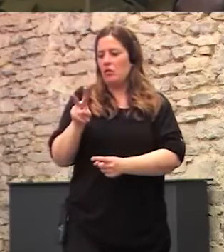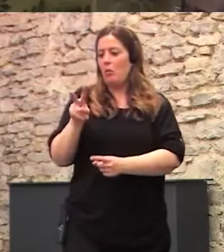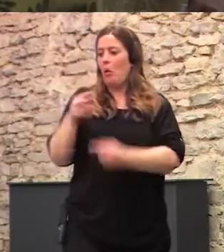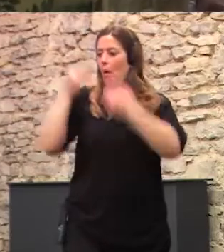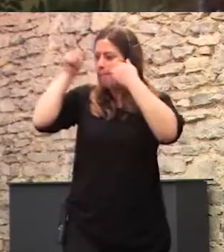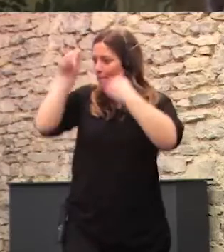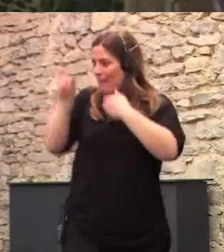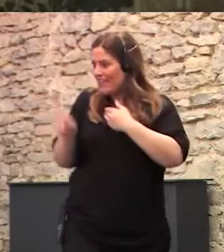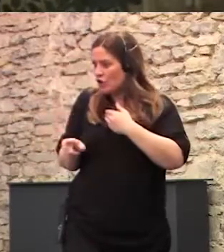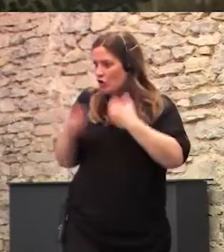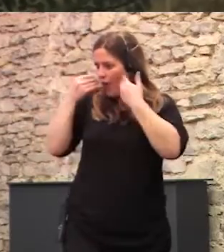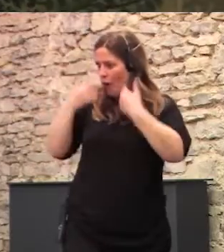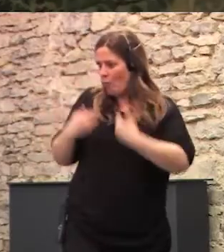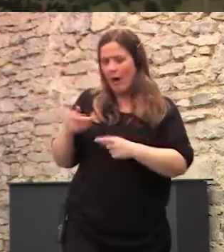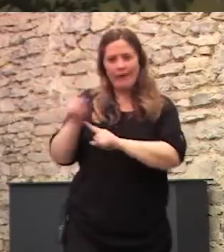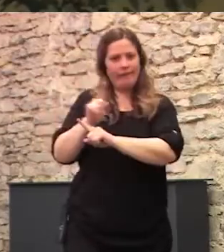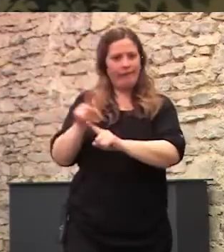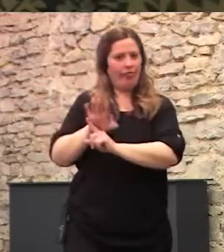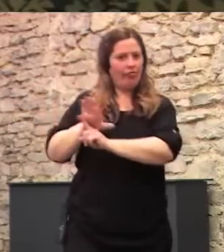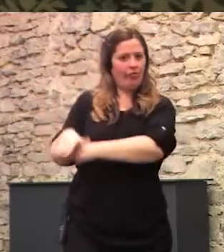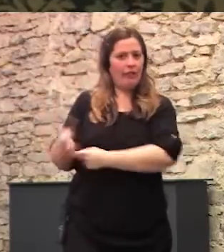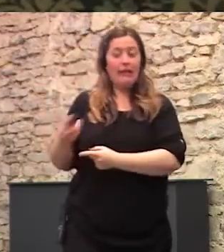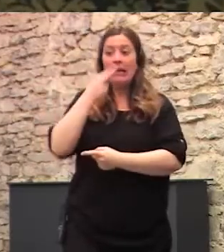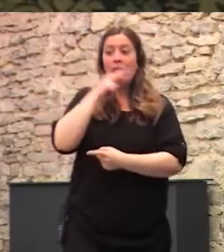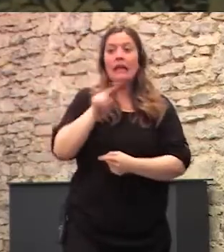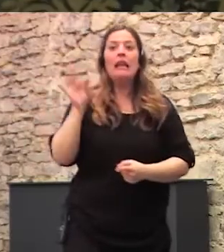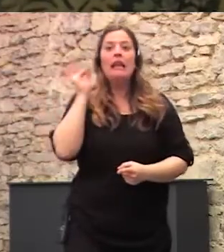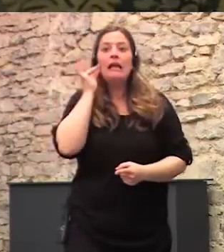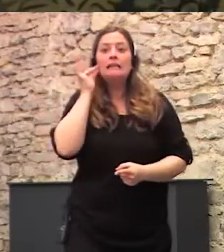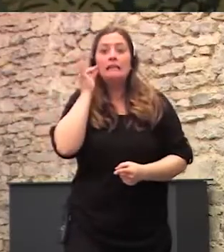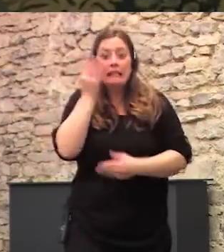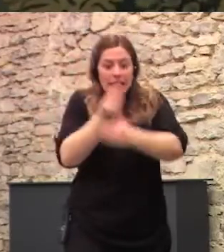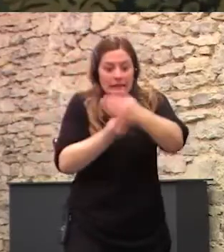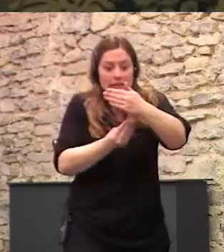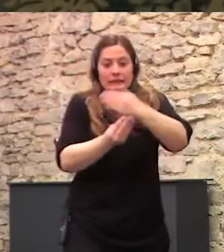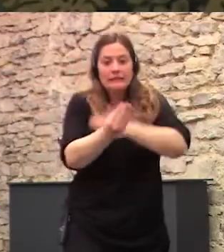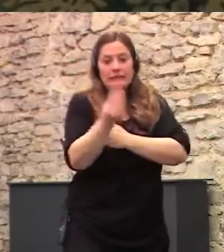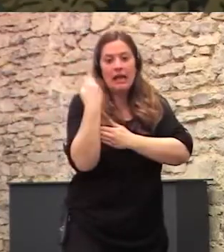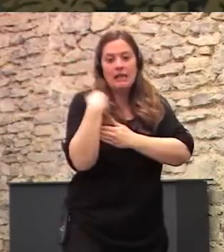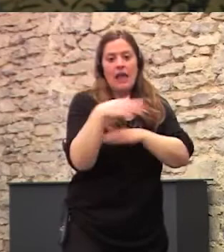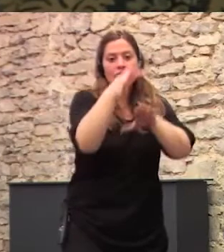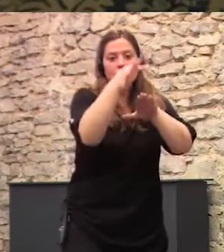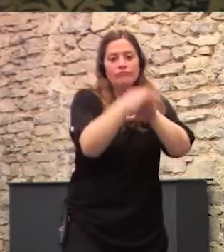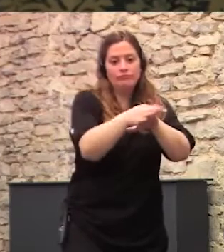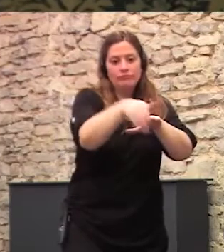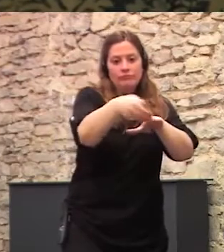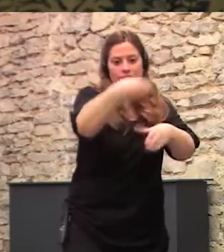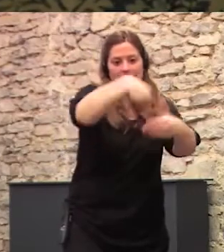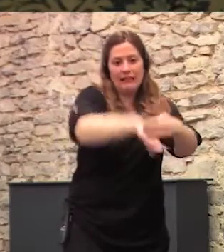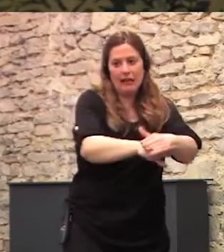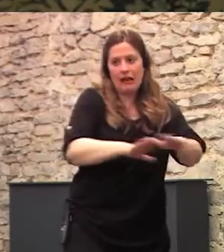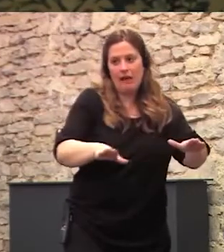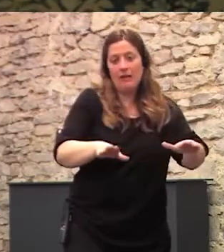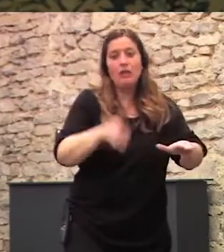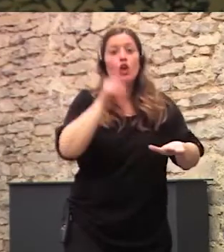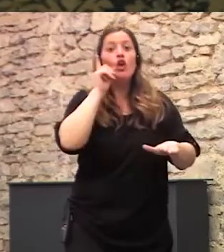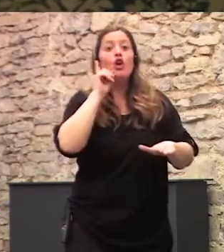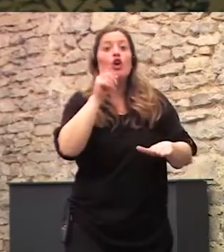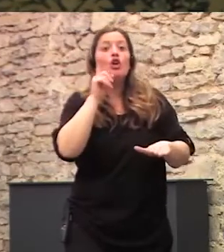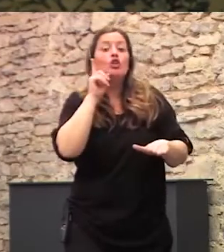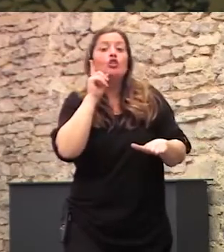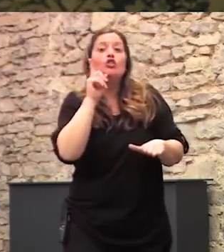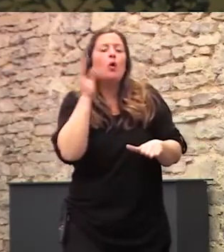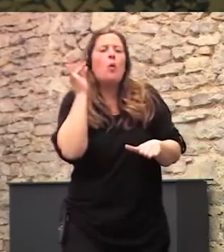humanos. Las niñas se enterraban nada más nacer. Solo se quedaban con el número mínimo